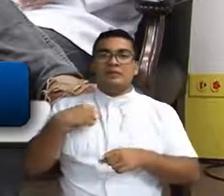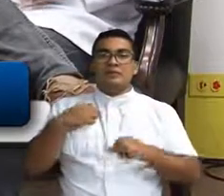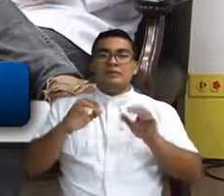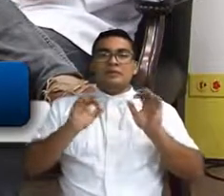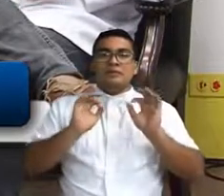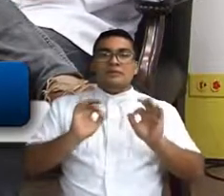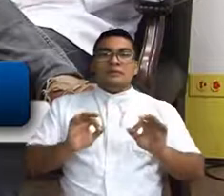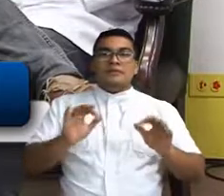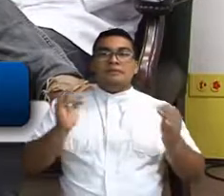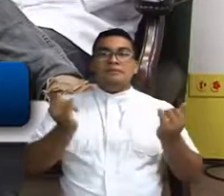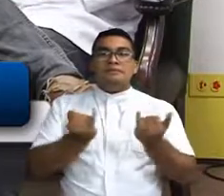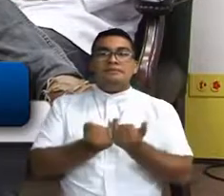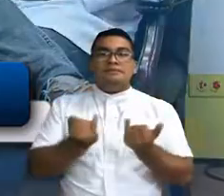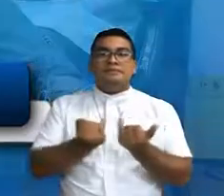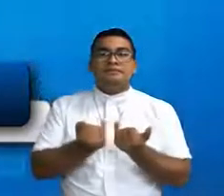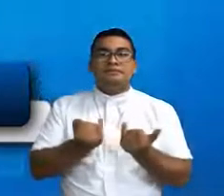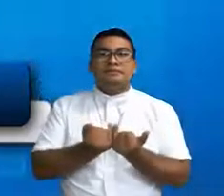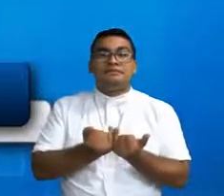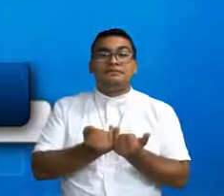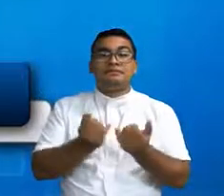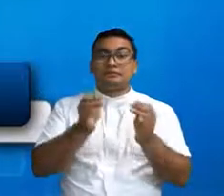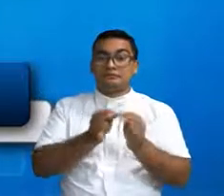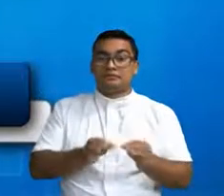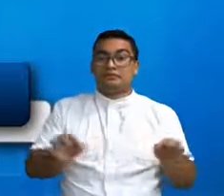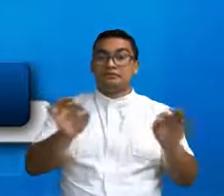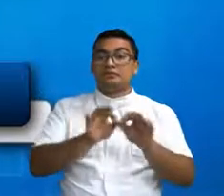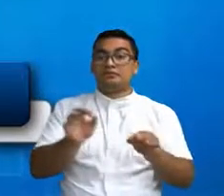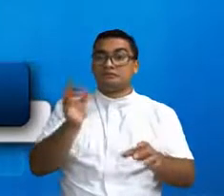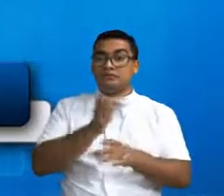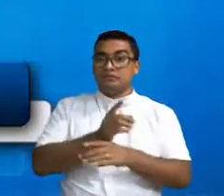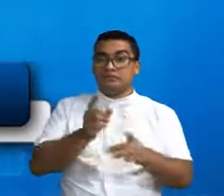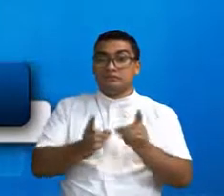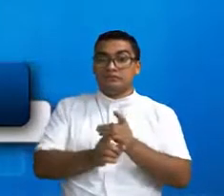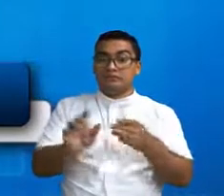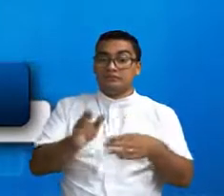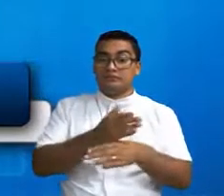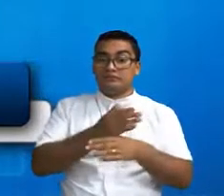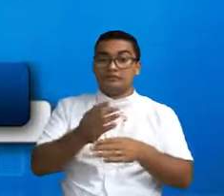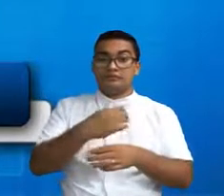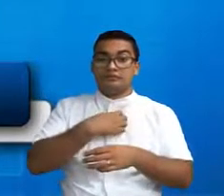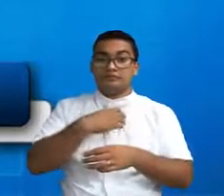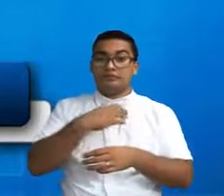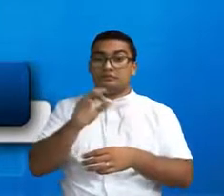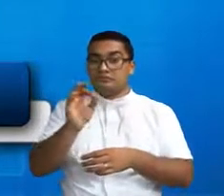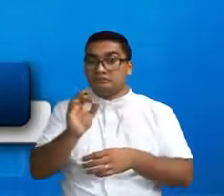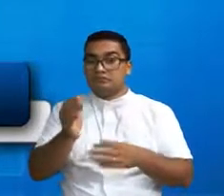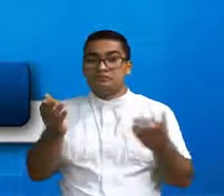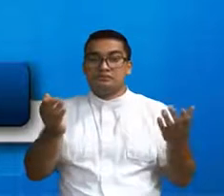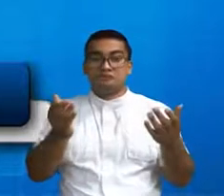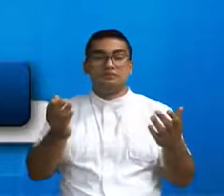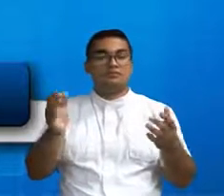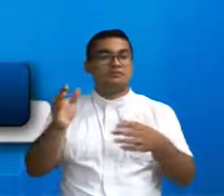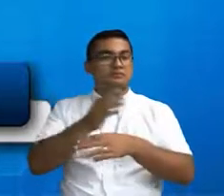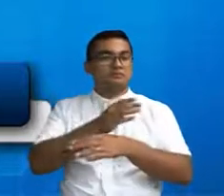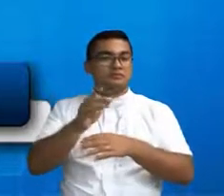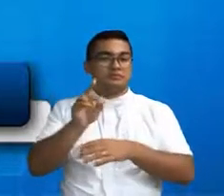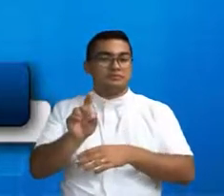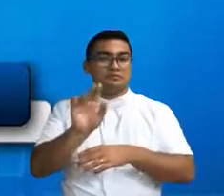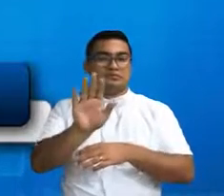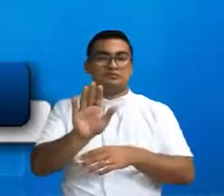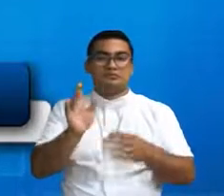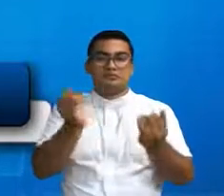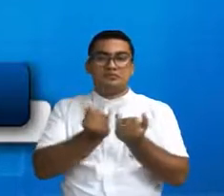aquí nosotros tenemos que saber diferenciar por efectos de comportamiento, por efecto de situaciones personales,